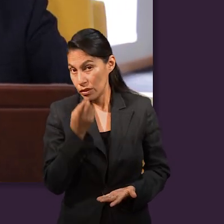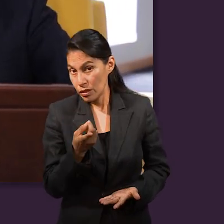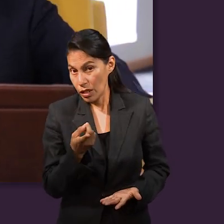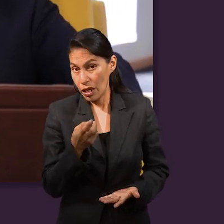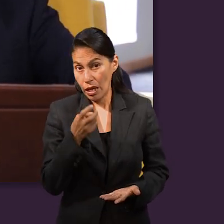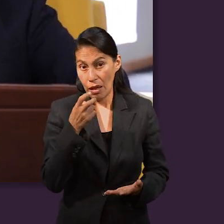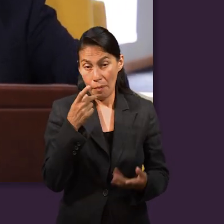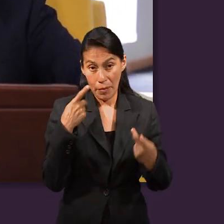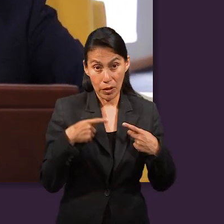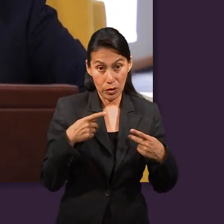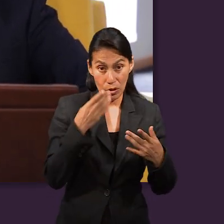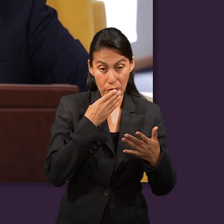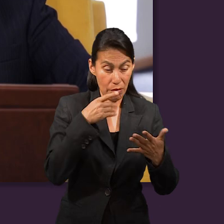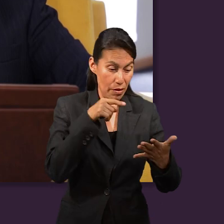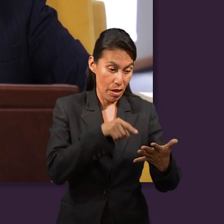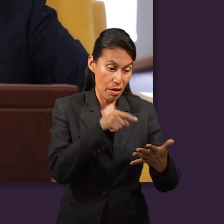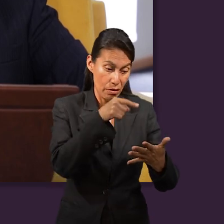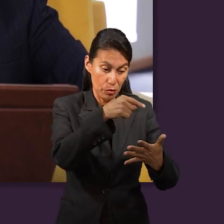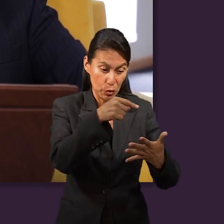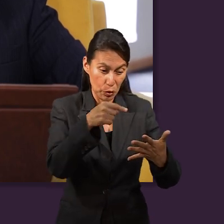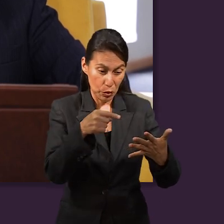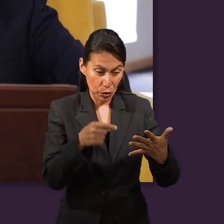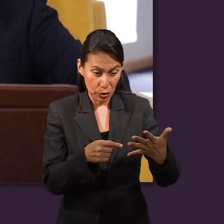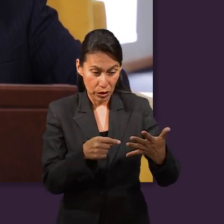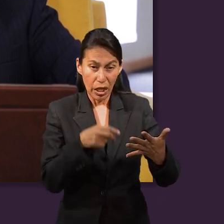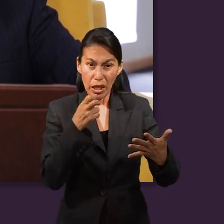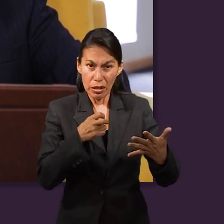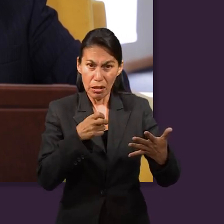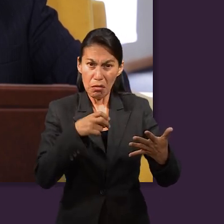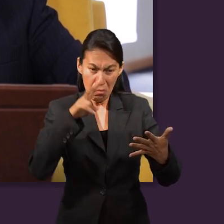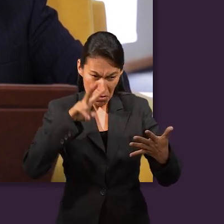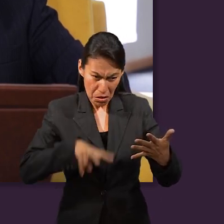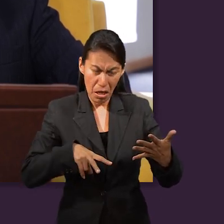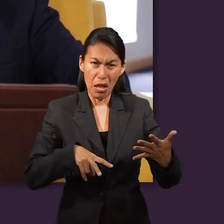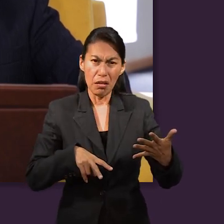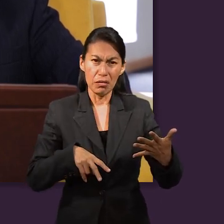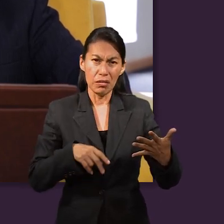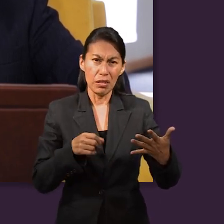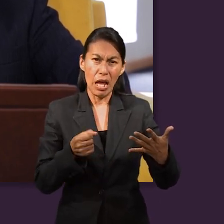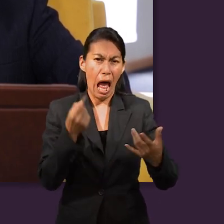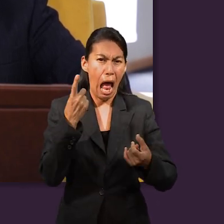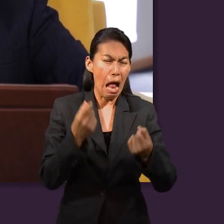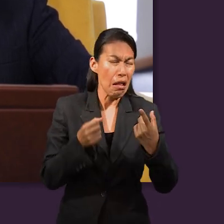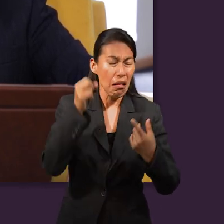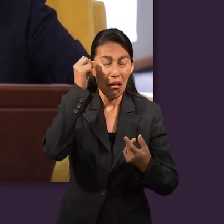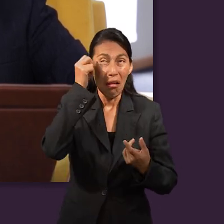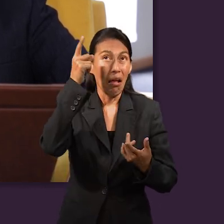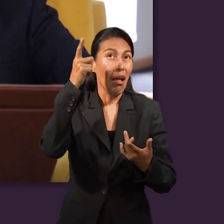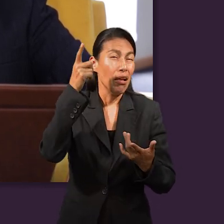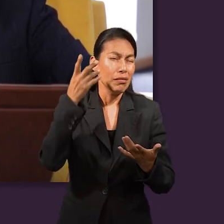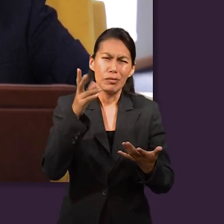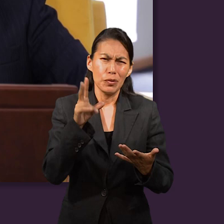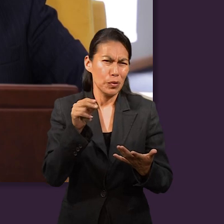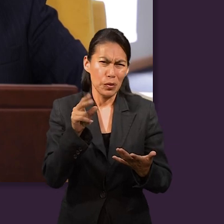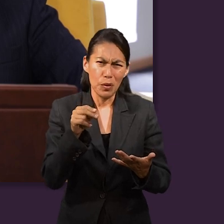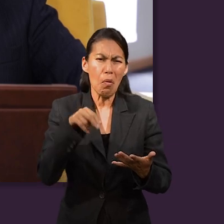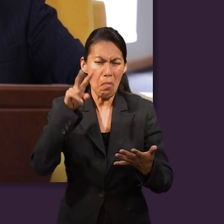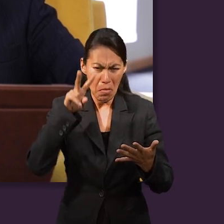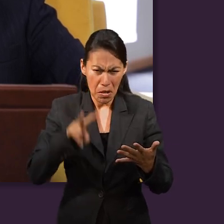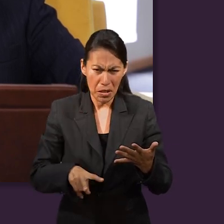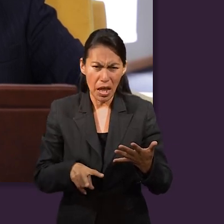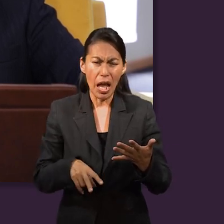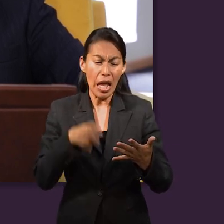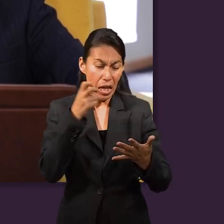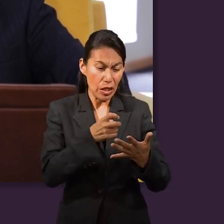cosas que nos dice es entonces estas personas que fueron personas no son mitos no no son mitos no